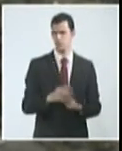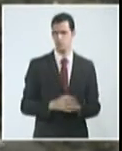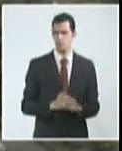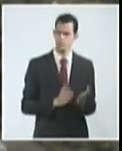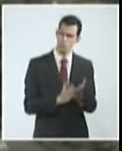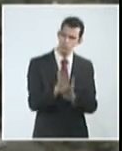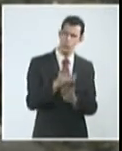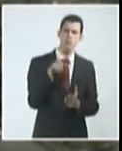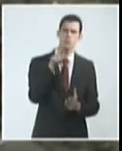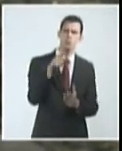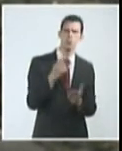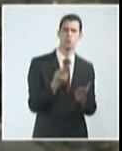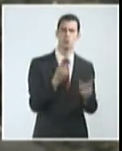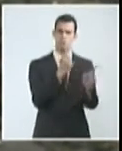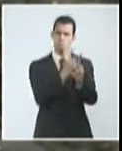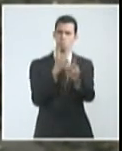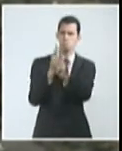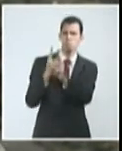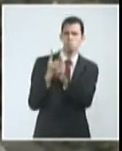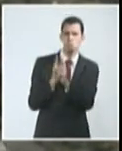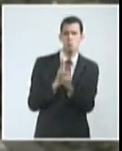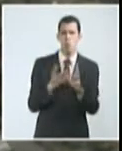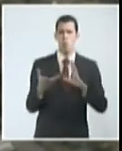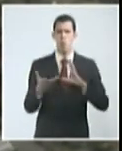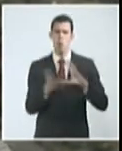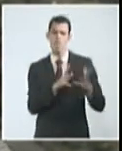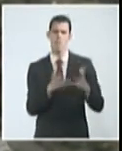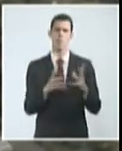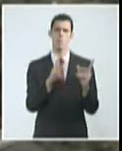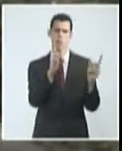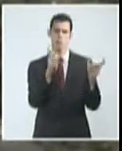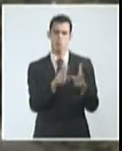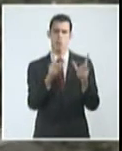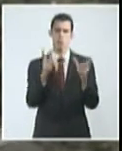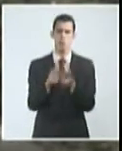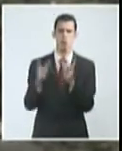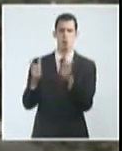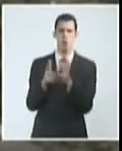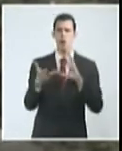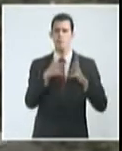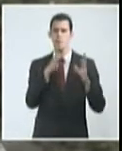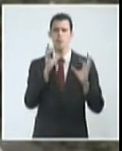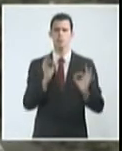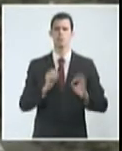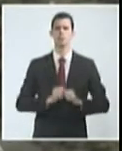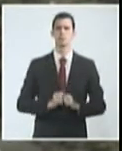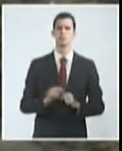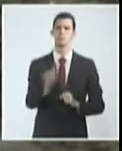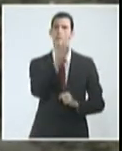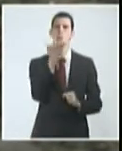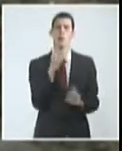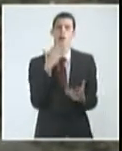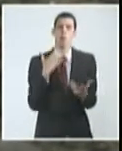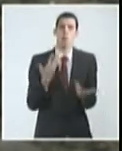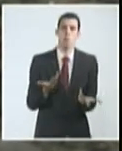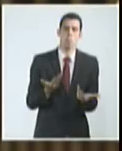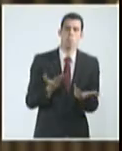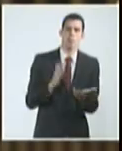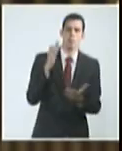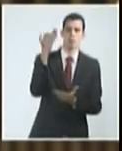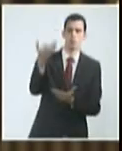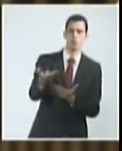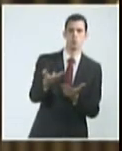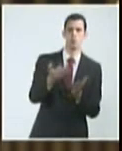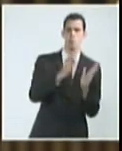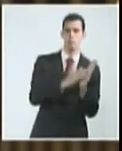¿Se ha diseñado algún tipo de sistema de trabajo que permita recoger que las opiniones y criterios que emanan de estos eventos no se conviertan en